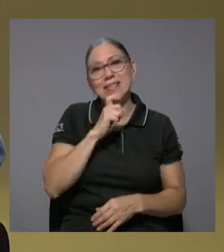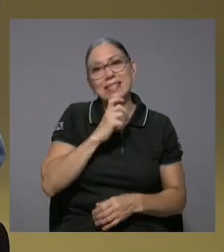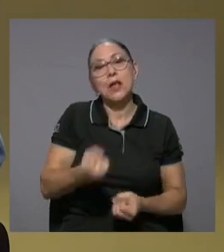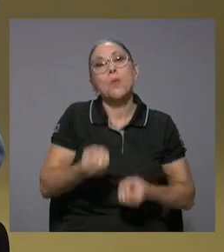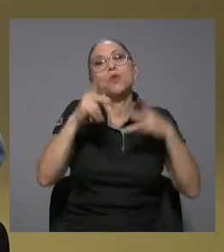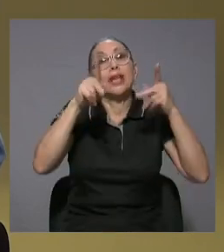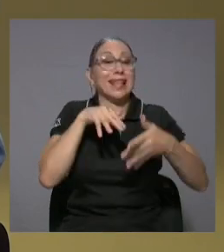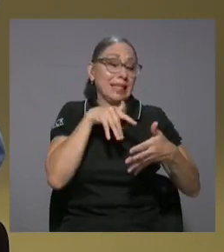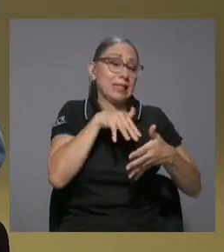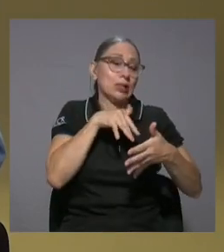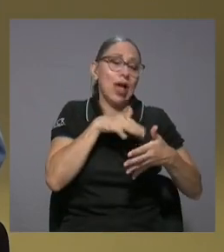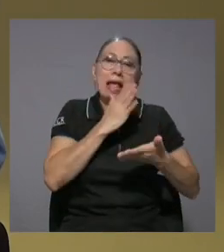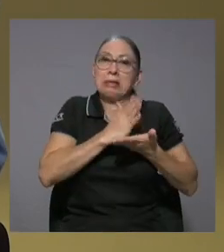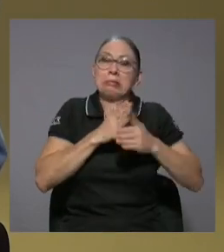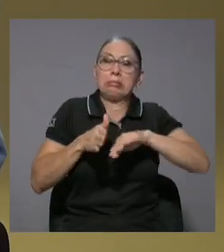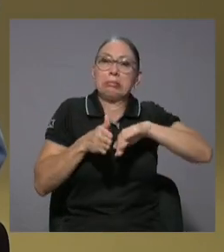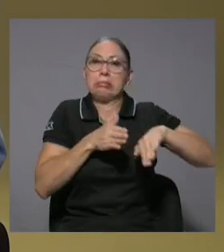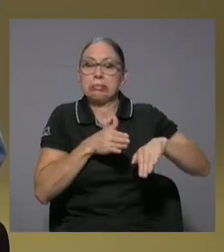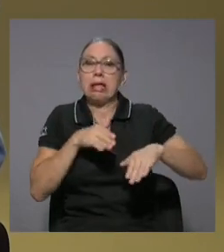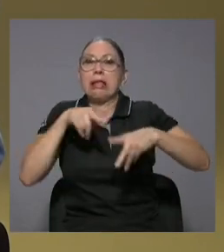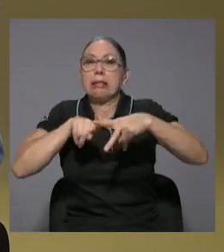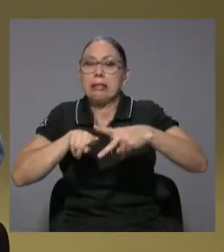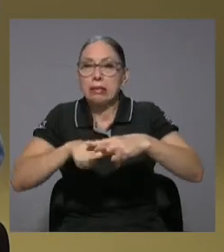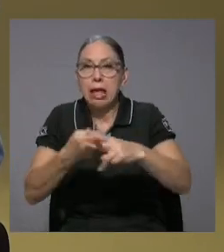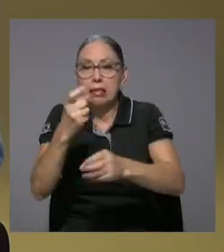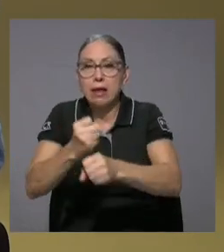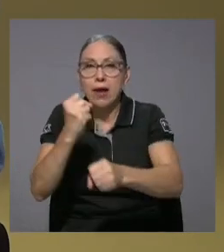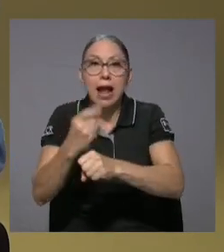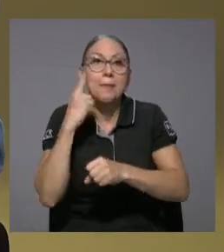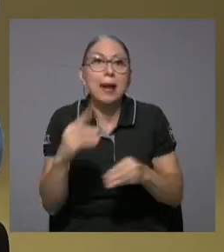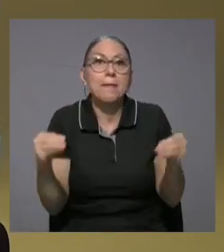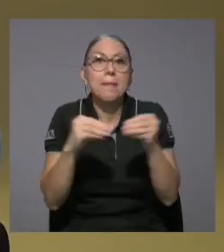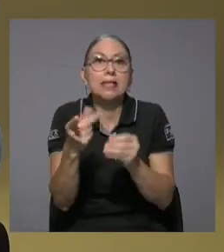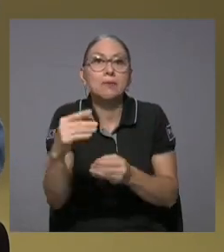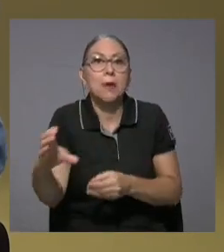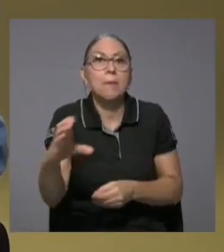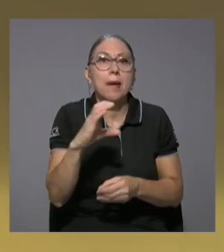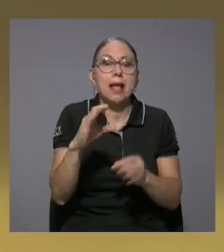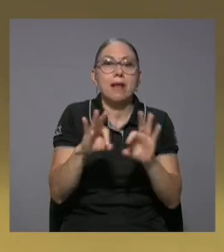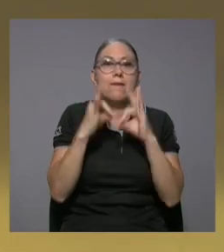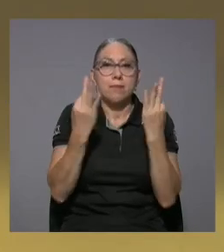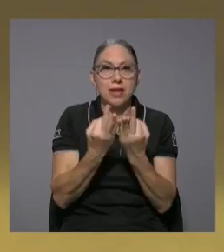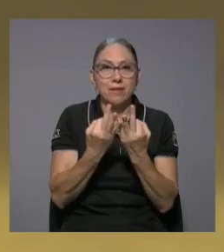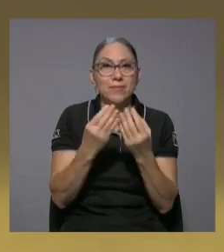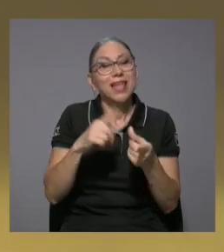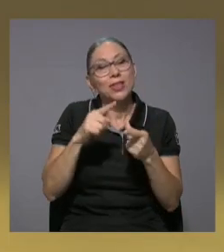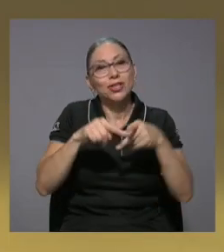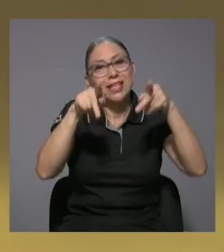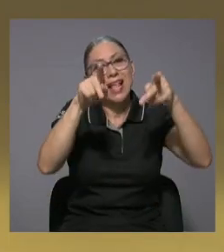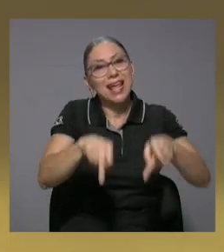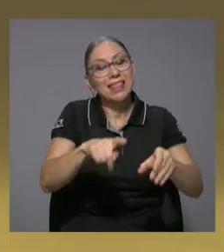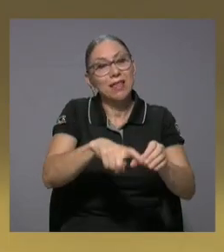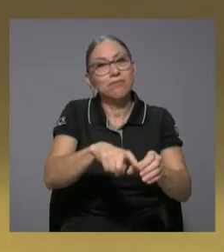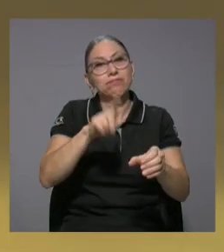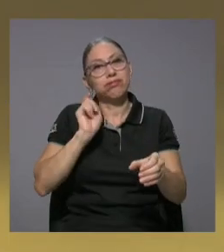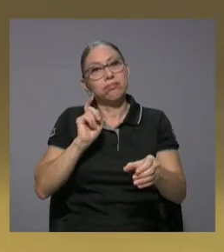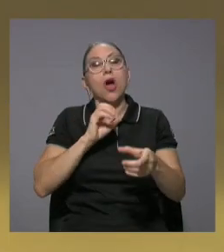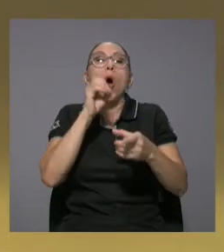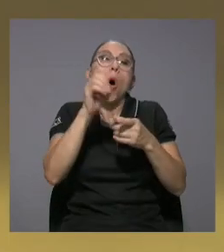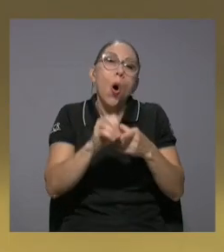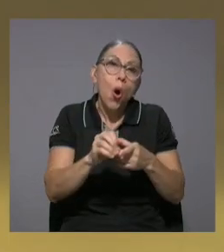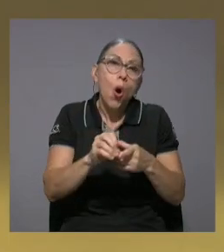para tener más perceptores de ingresos en cada hogar. Entonces la gente o se retira, hay salidas tempranas del sistema, o hace